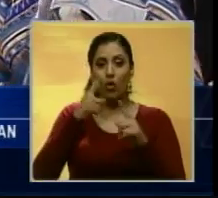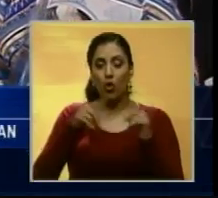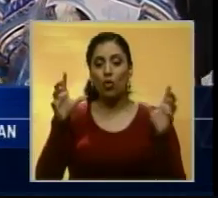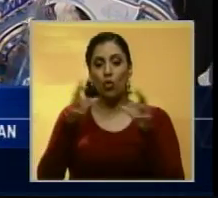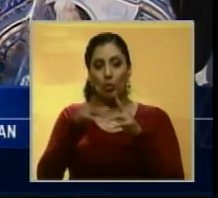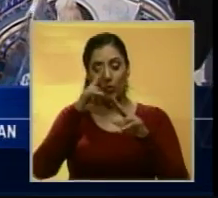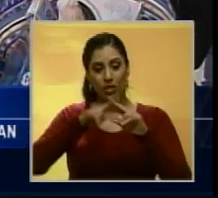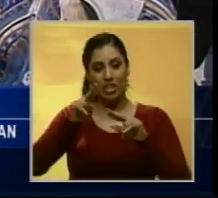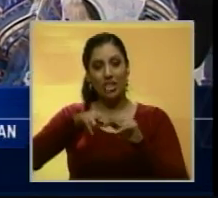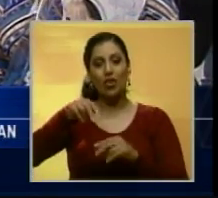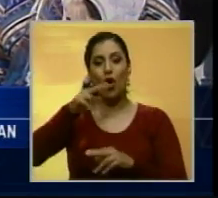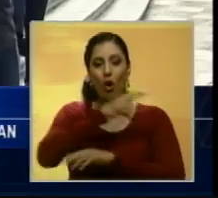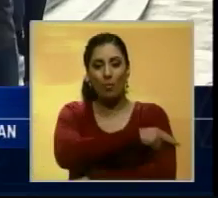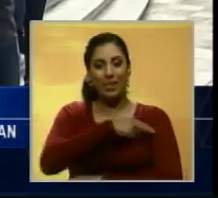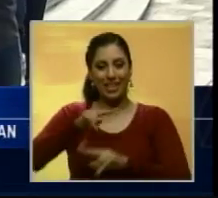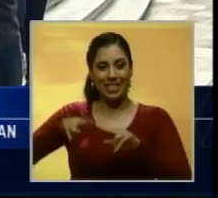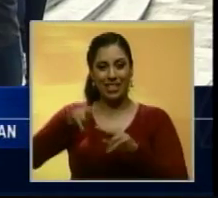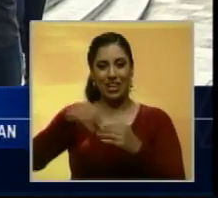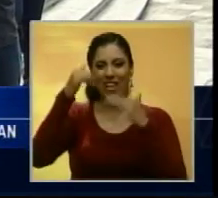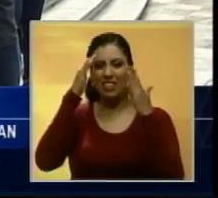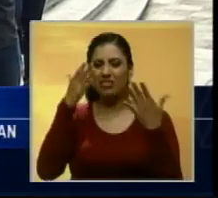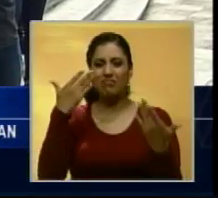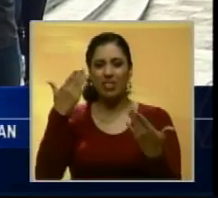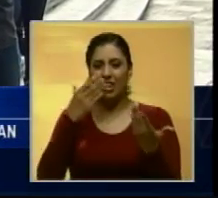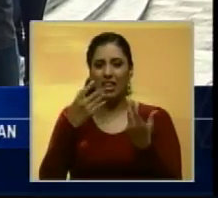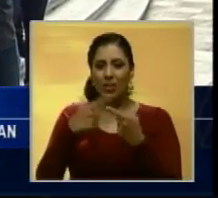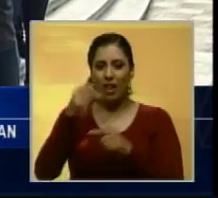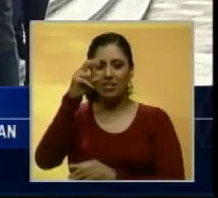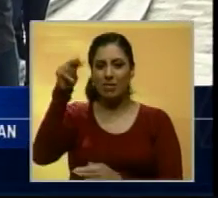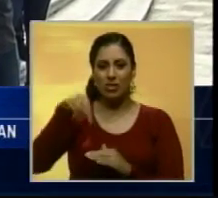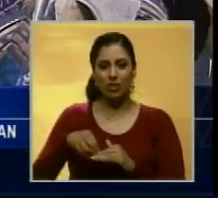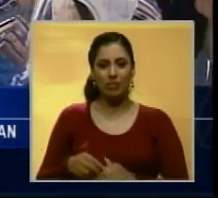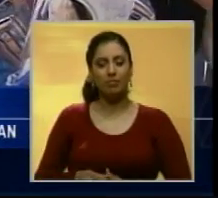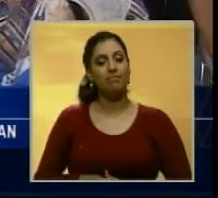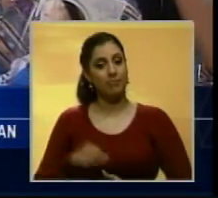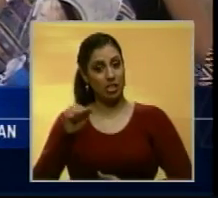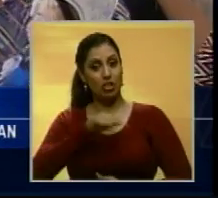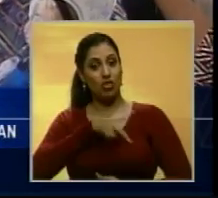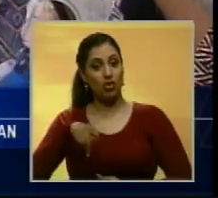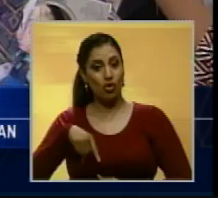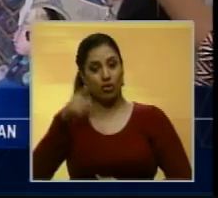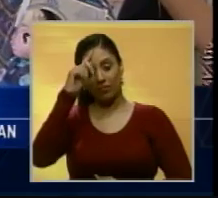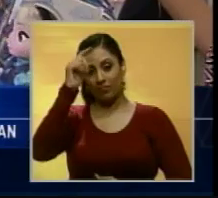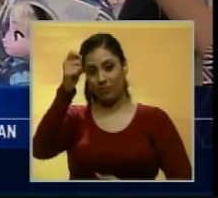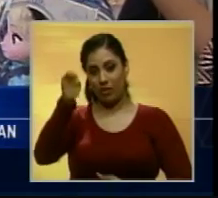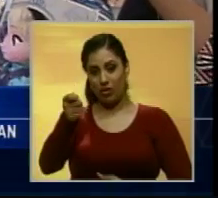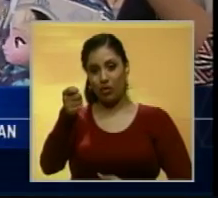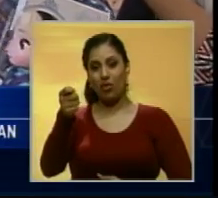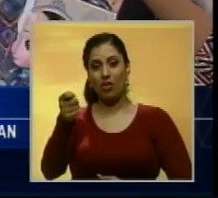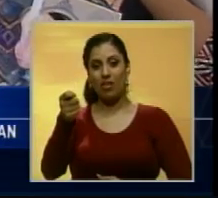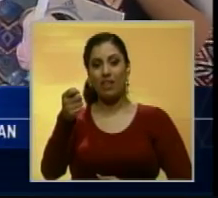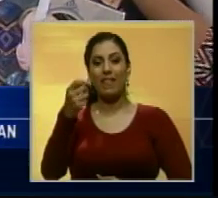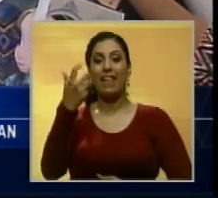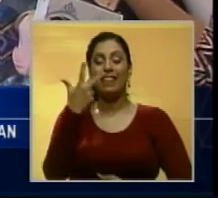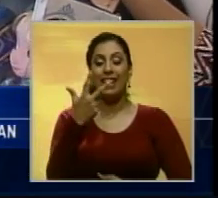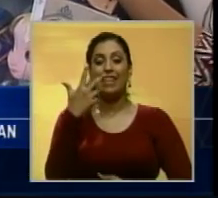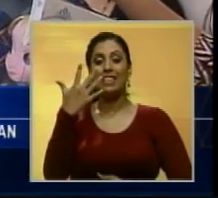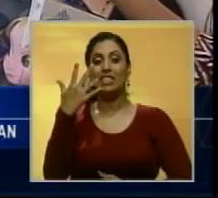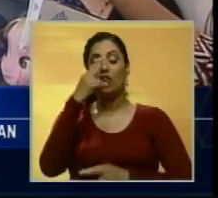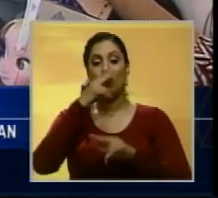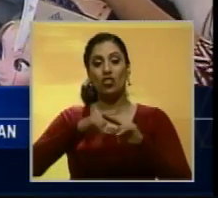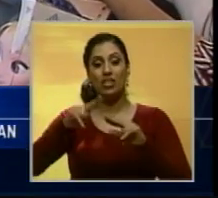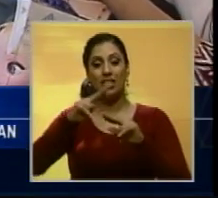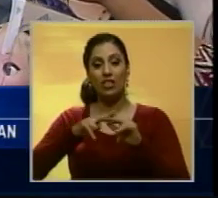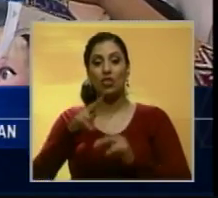de niños del JM de Los Ríos. ¿Qué atención se le está prestando hoy aquí en la Asamblea Nacional? Sí, bueno, para nosotros es un honor recibir a 35